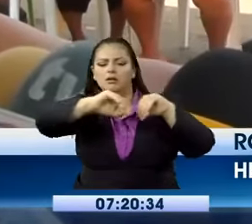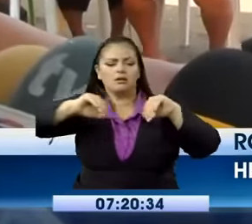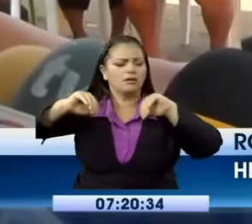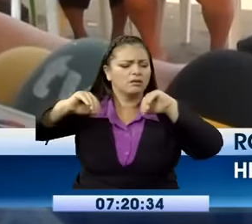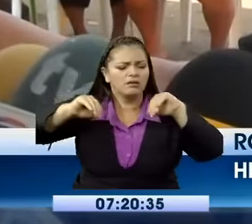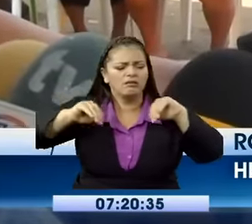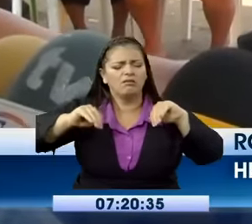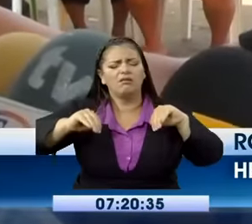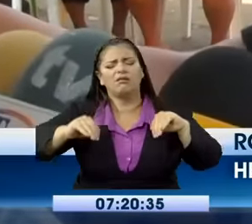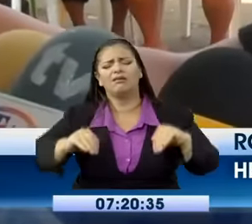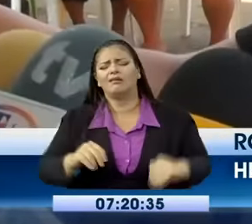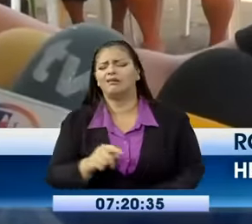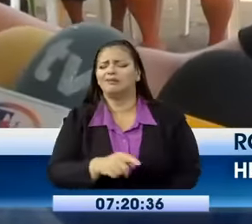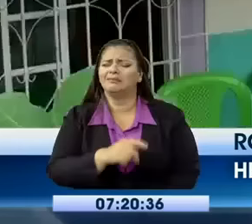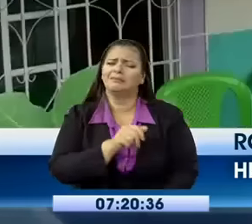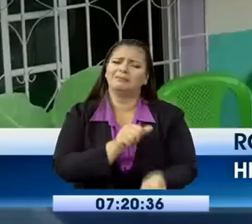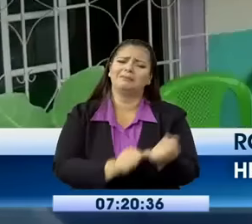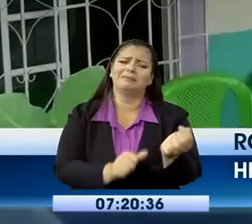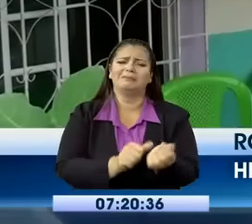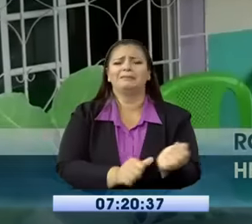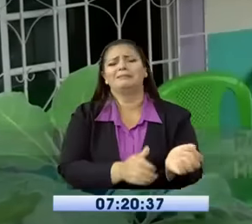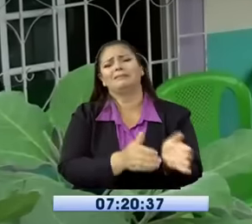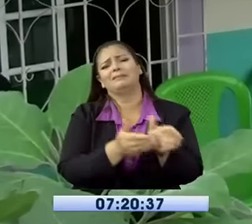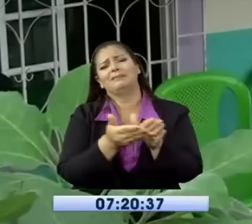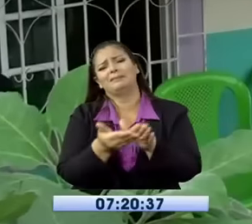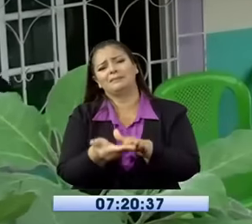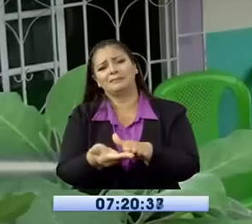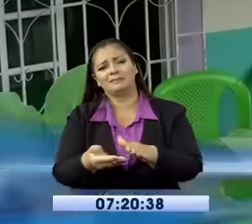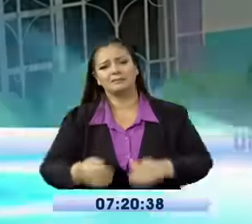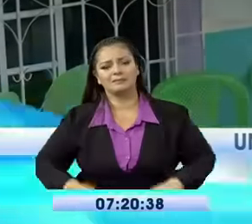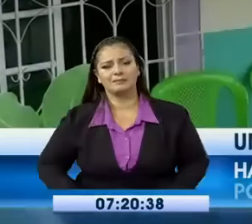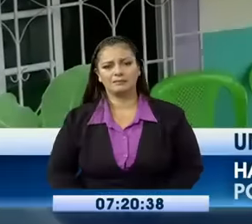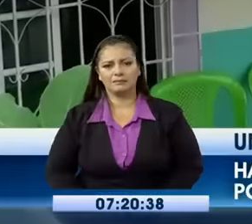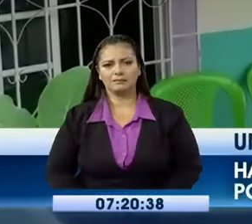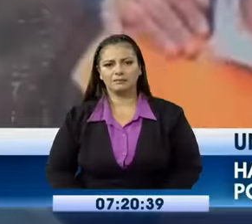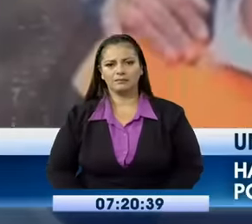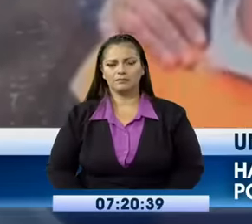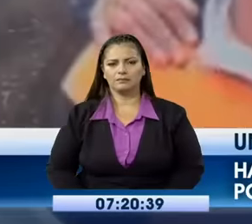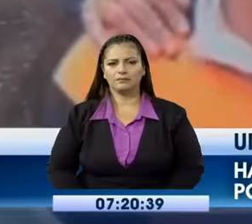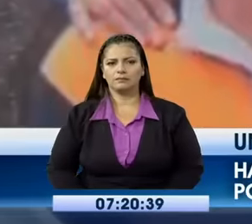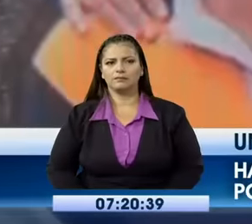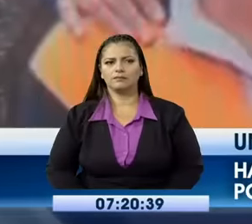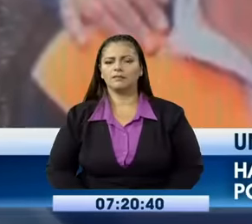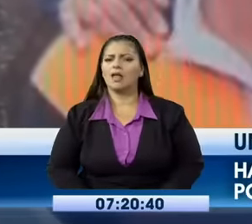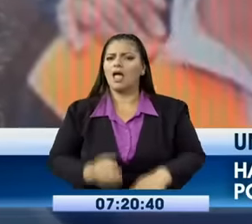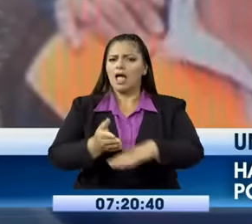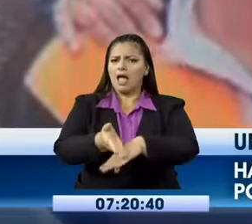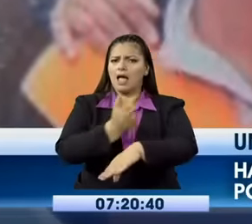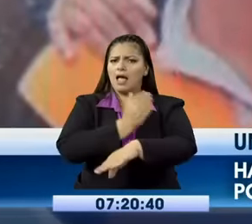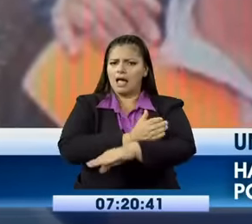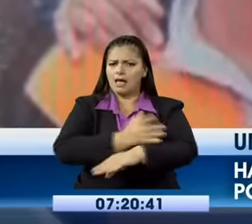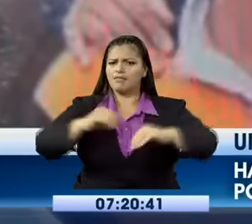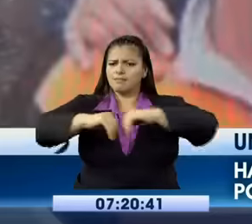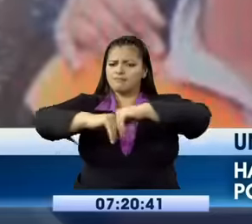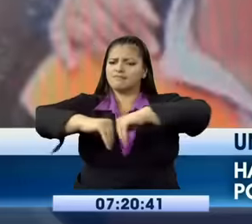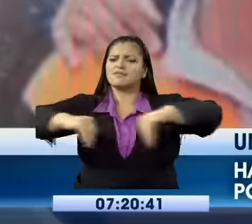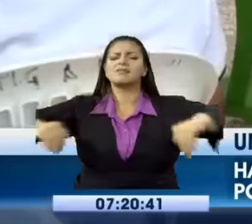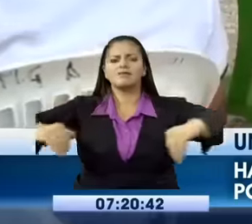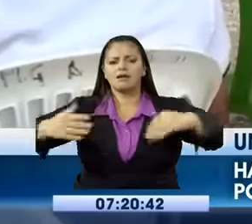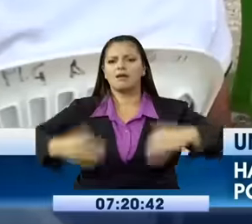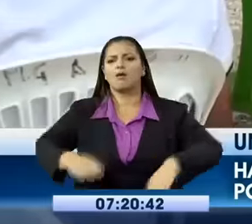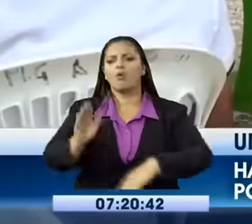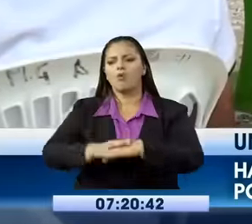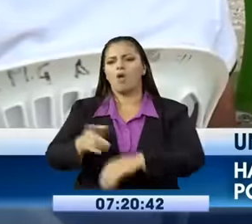mi hermano según versiones la víctima se habría separado de su pareja debido a los constantes maltratos que